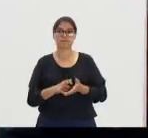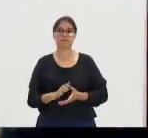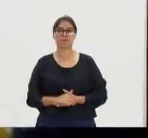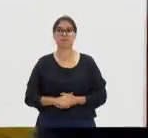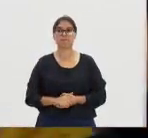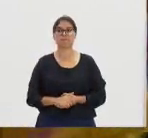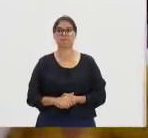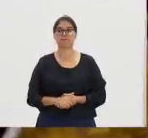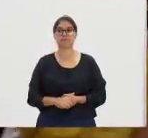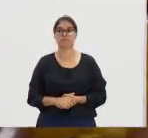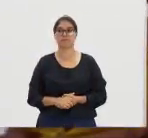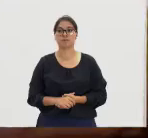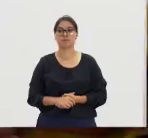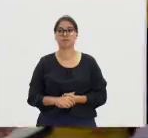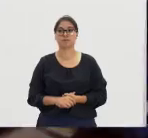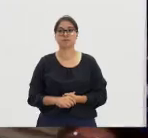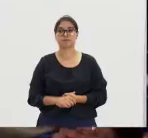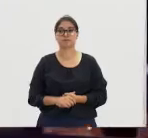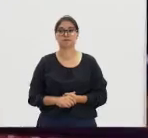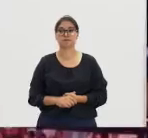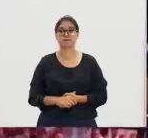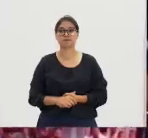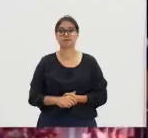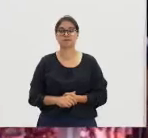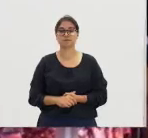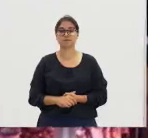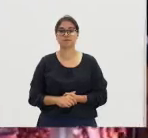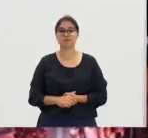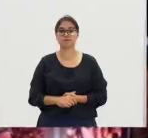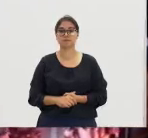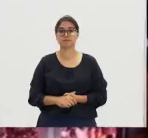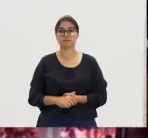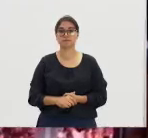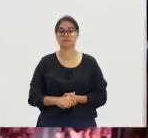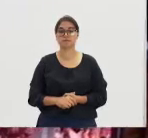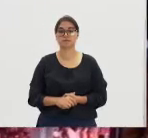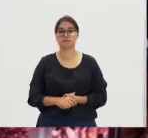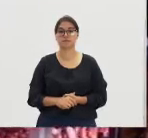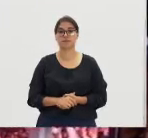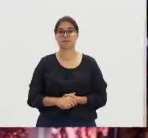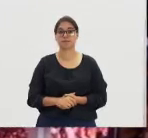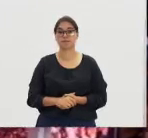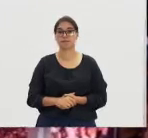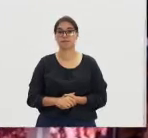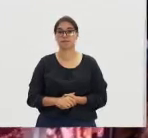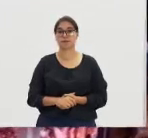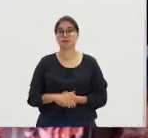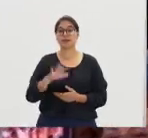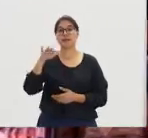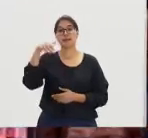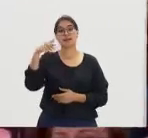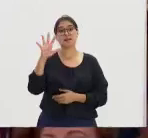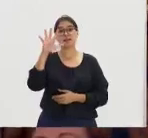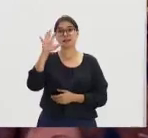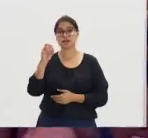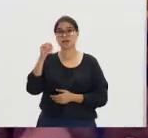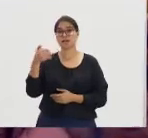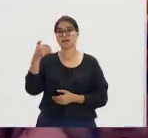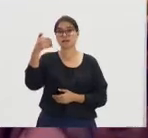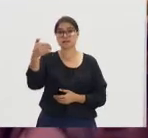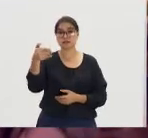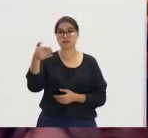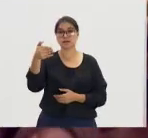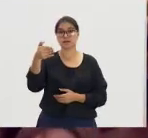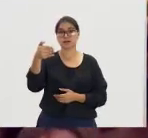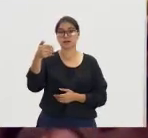Han pasado 50 años. Yo te lo digo de cara al sol y con las botas puestas. El mejor regalo de un padre para un hijo: